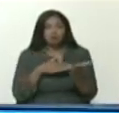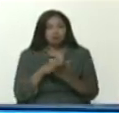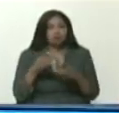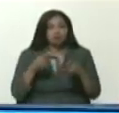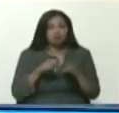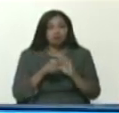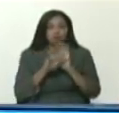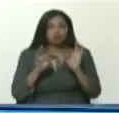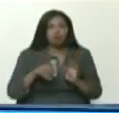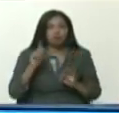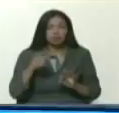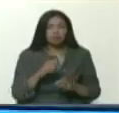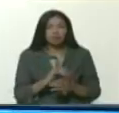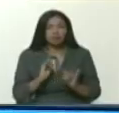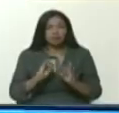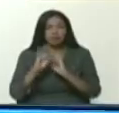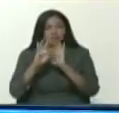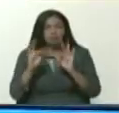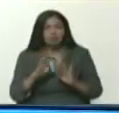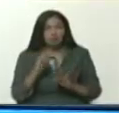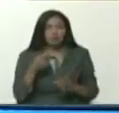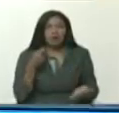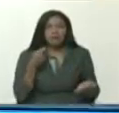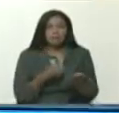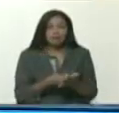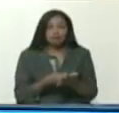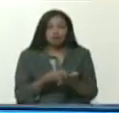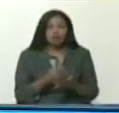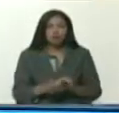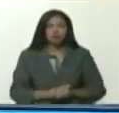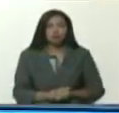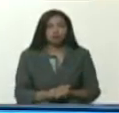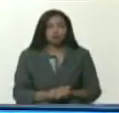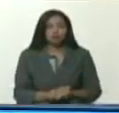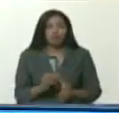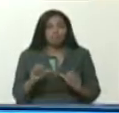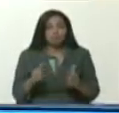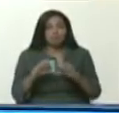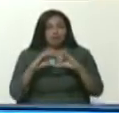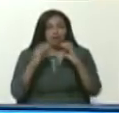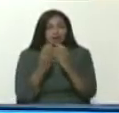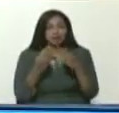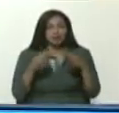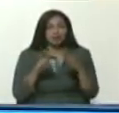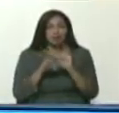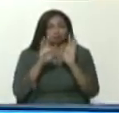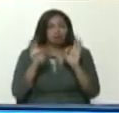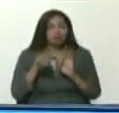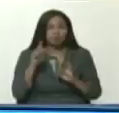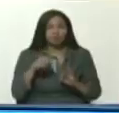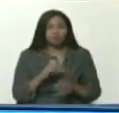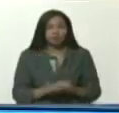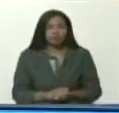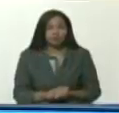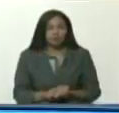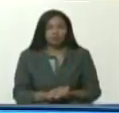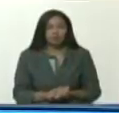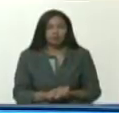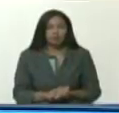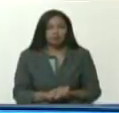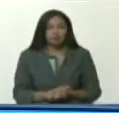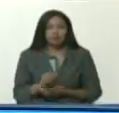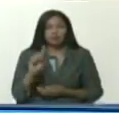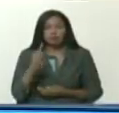garantizar precisamente la inversión del arranque de clase. En primer lugar, me